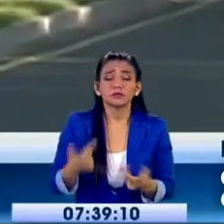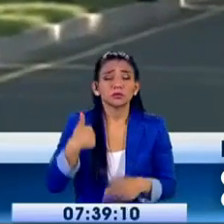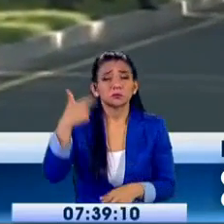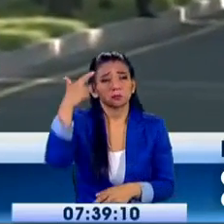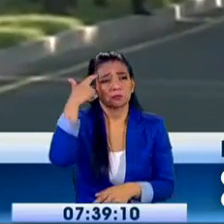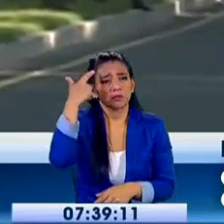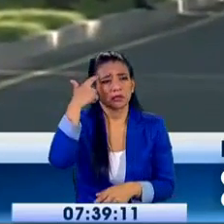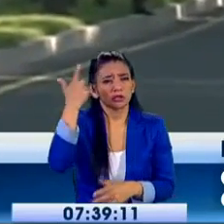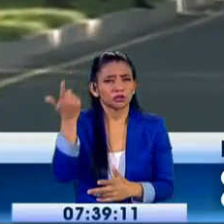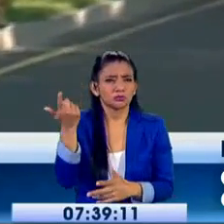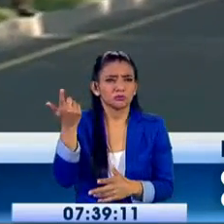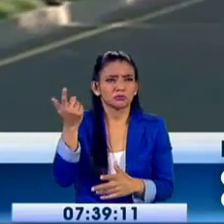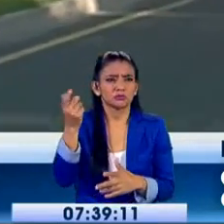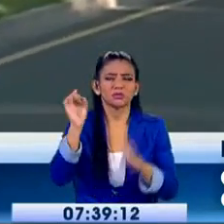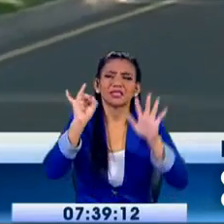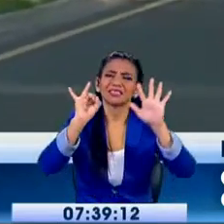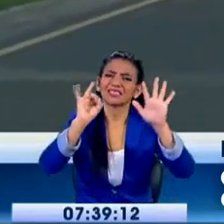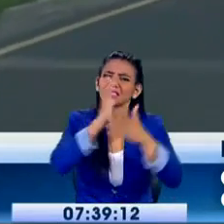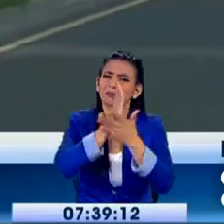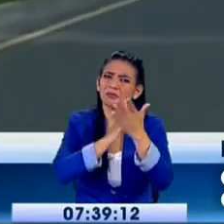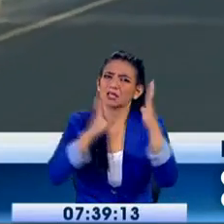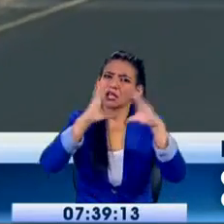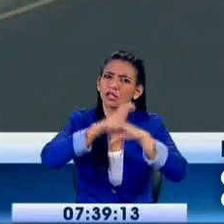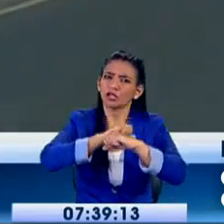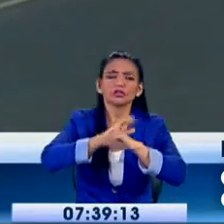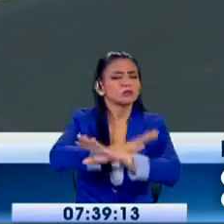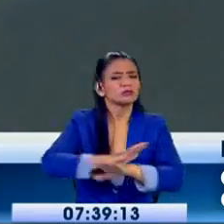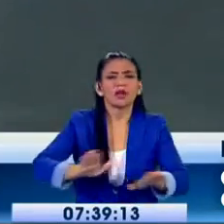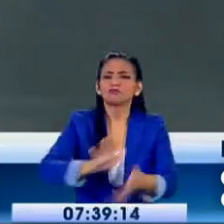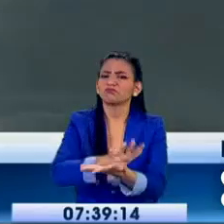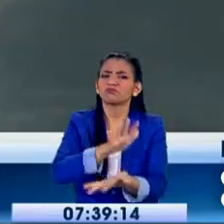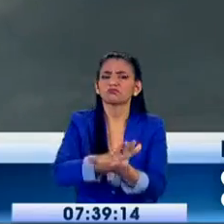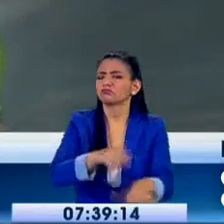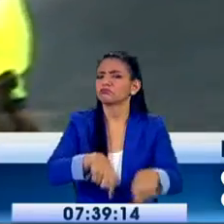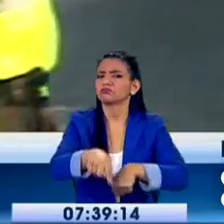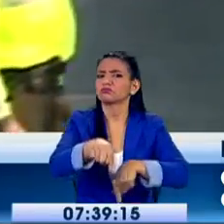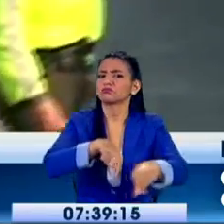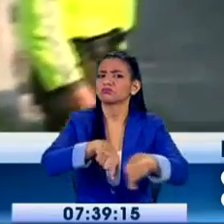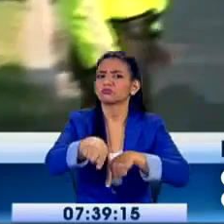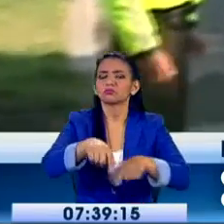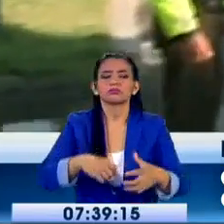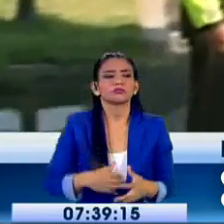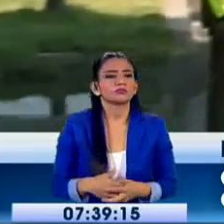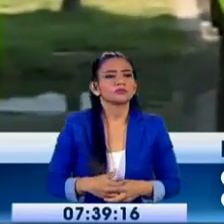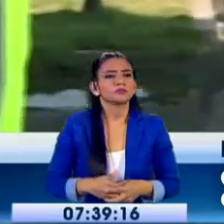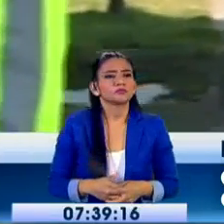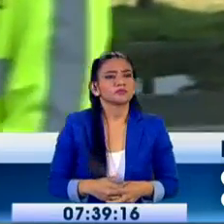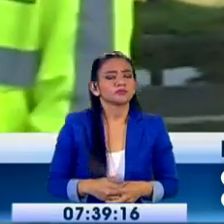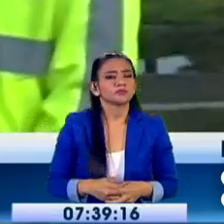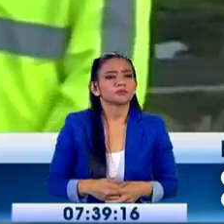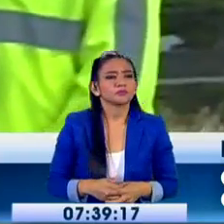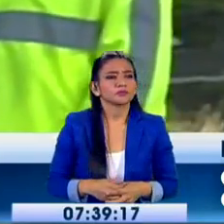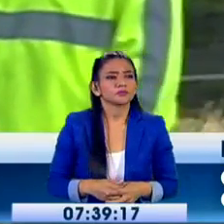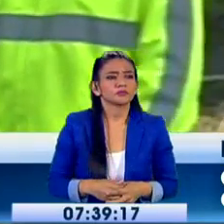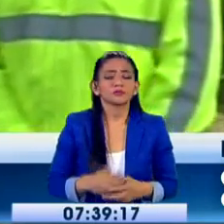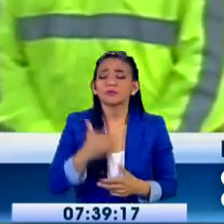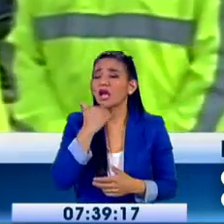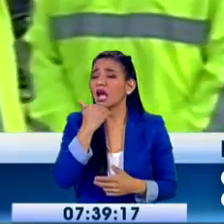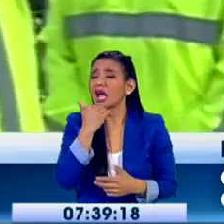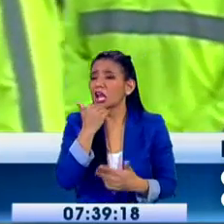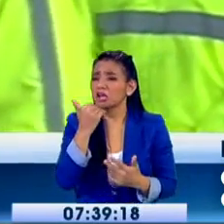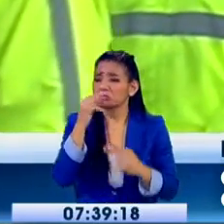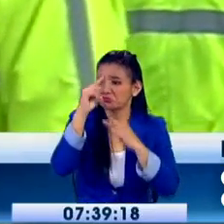las 19:30 estamos ya con el tráfico normal. ¿Alguna, no se han presentado novedades?